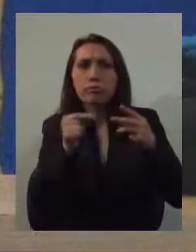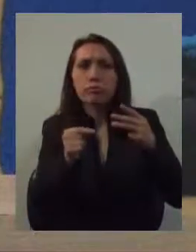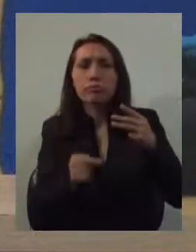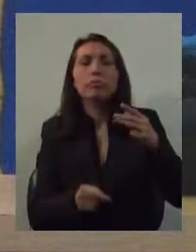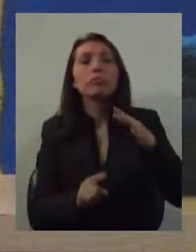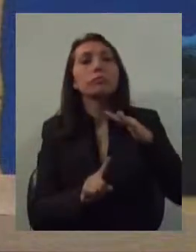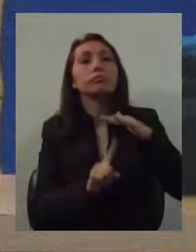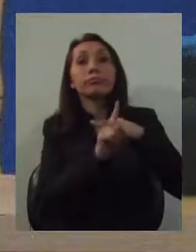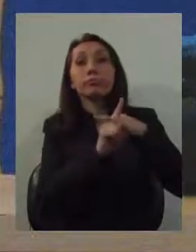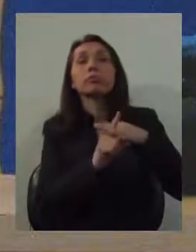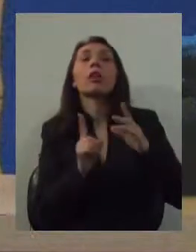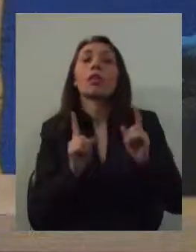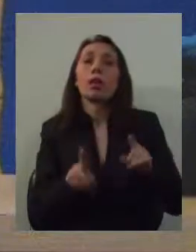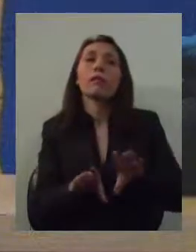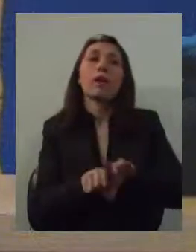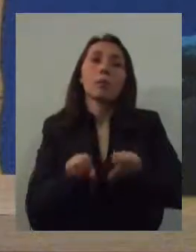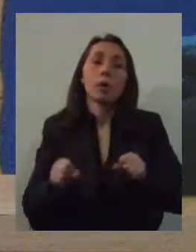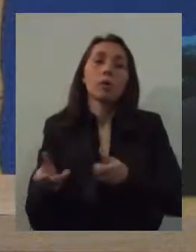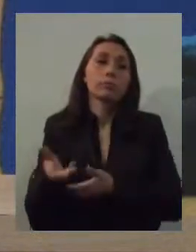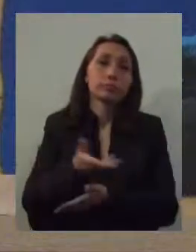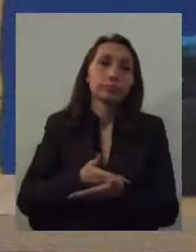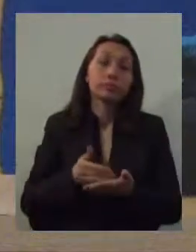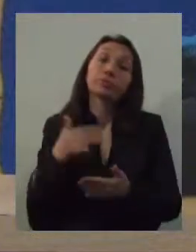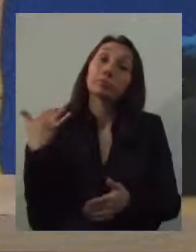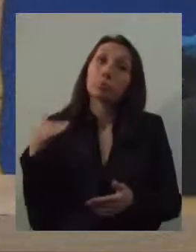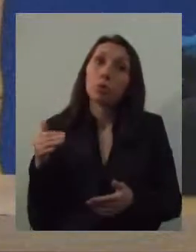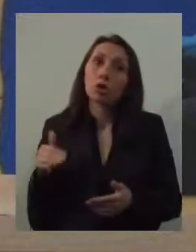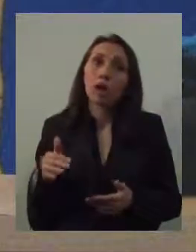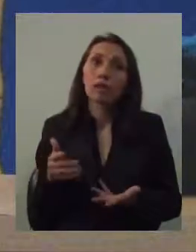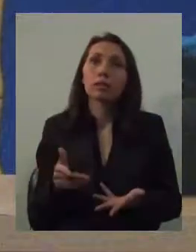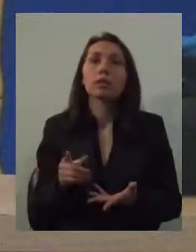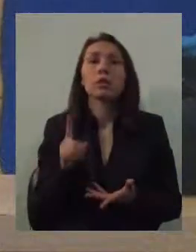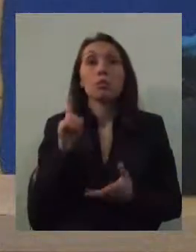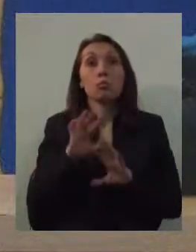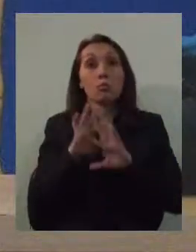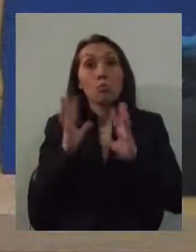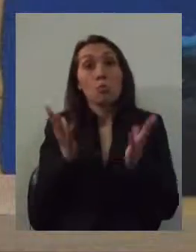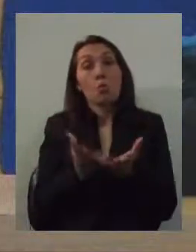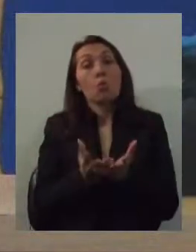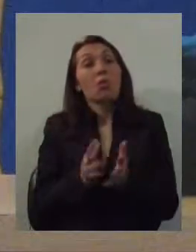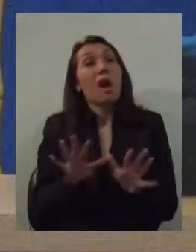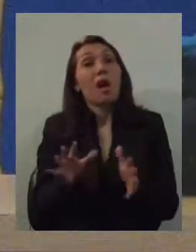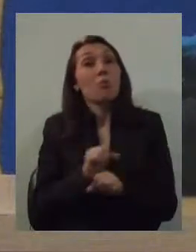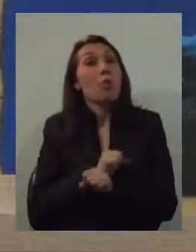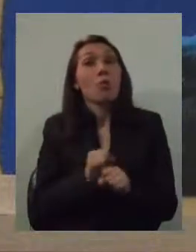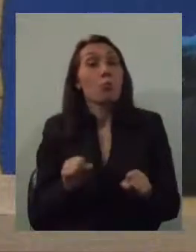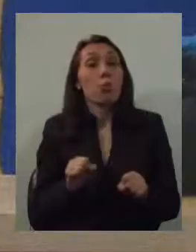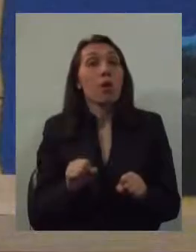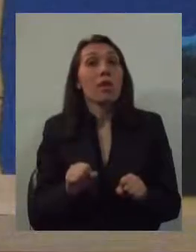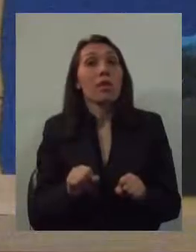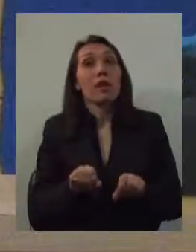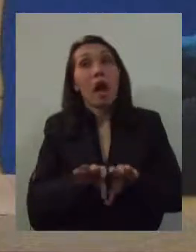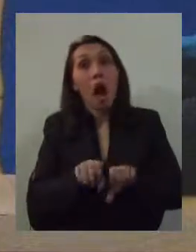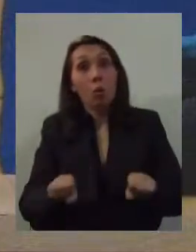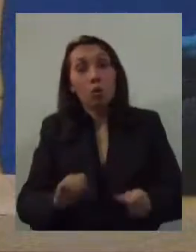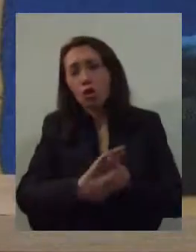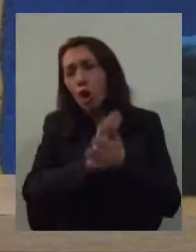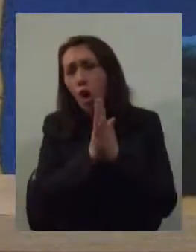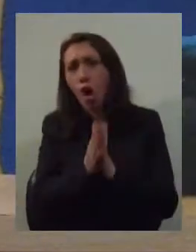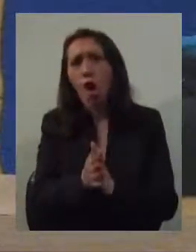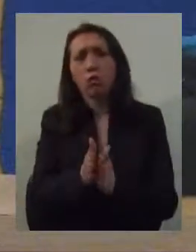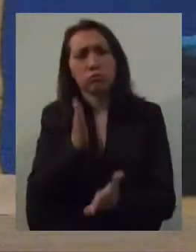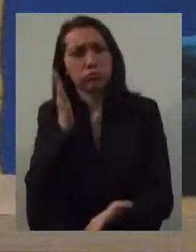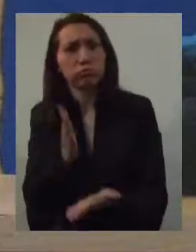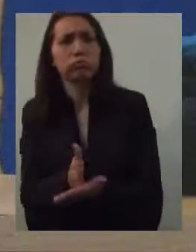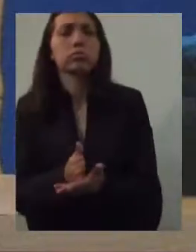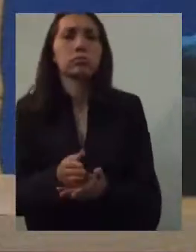de consensuar. Y lo importante es, en un mundo donde a lo mejor no nos podemos poner de acuerdo todos acerca del derecho duro,